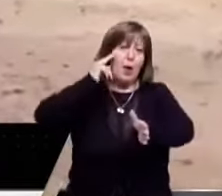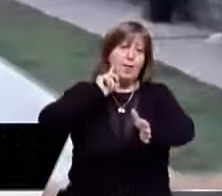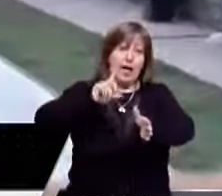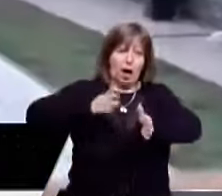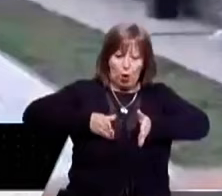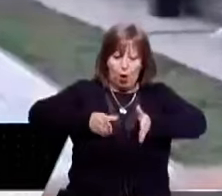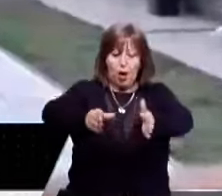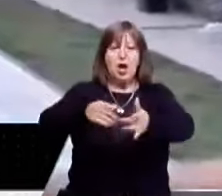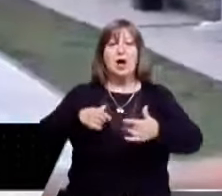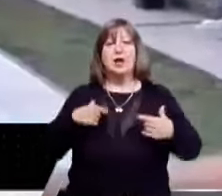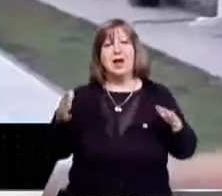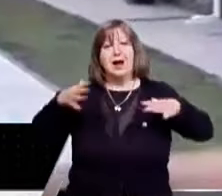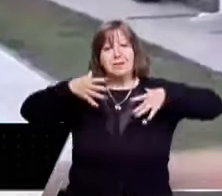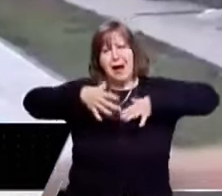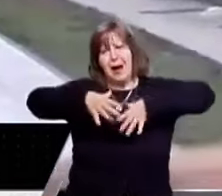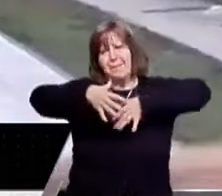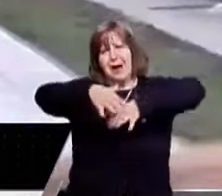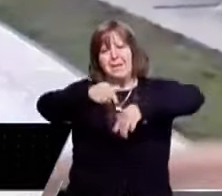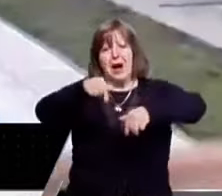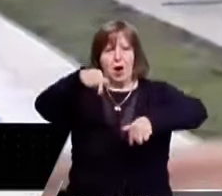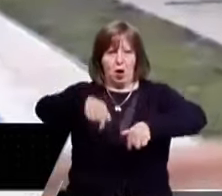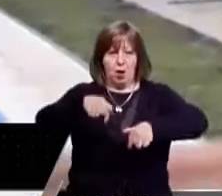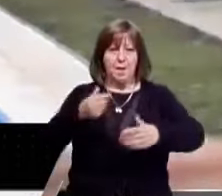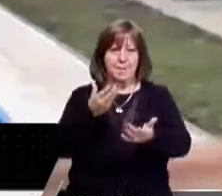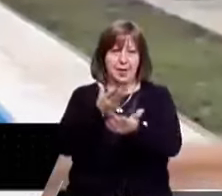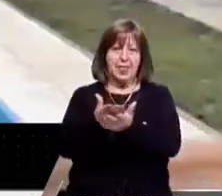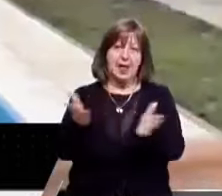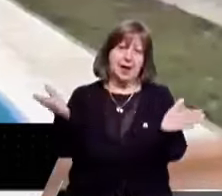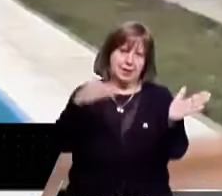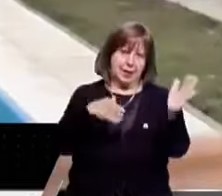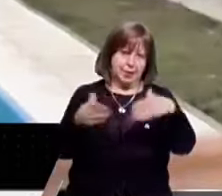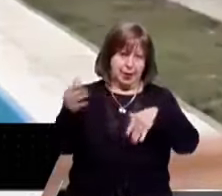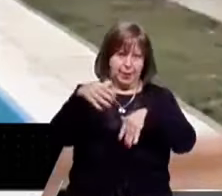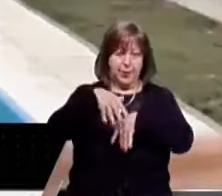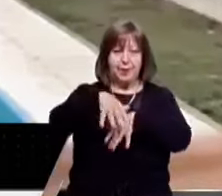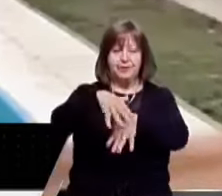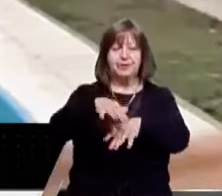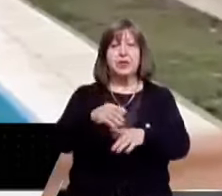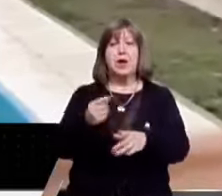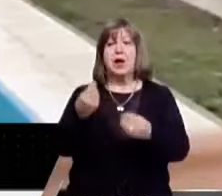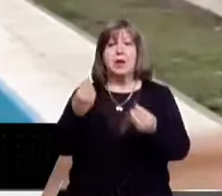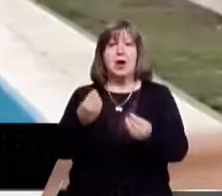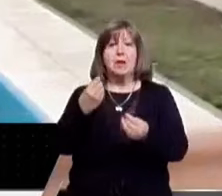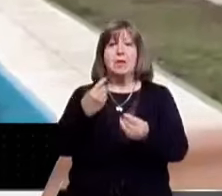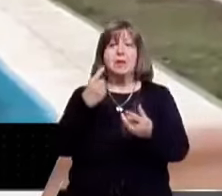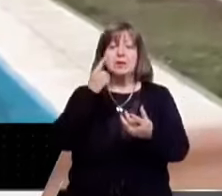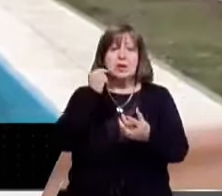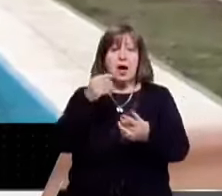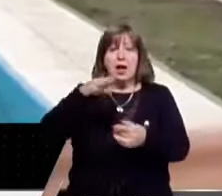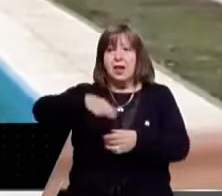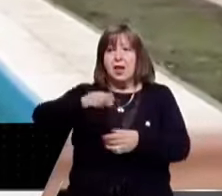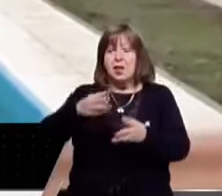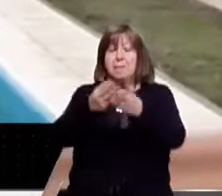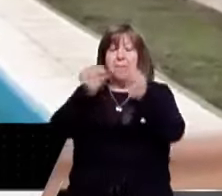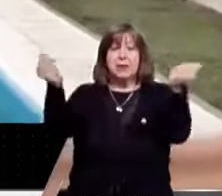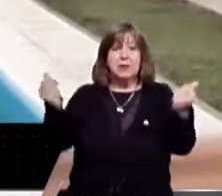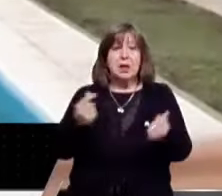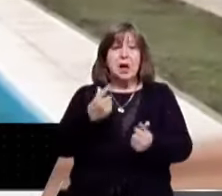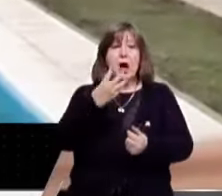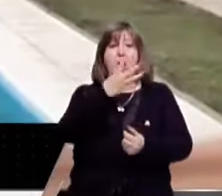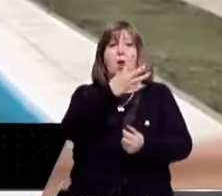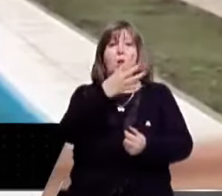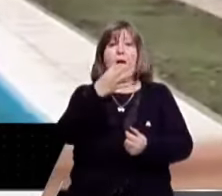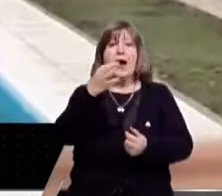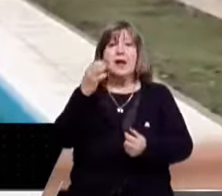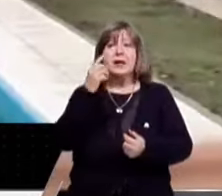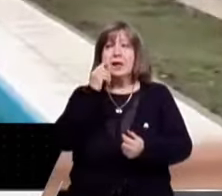en la localidad correntina de 9 de julio hace ya 40 días. ¿Cómo puede ser que en la República Argentina se pierda un niño, desaparezca un niño y